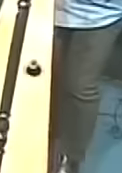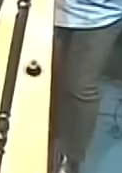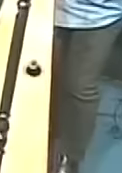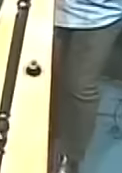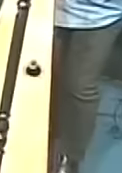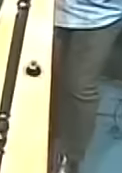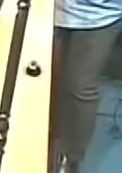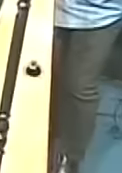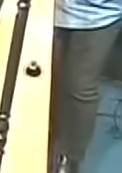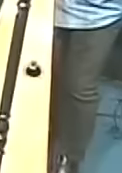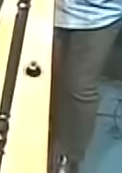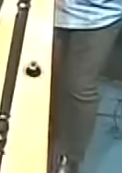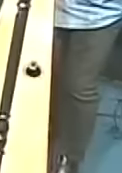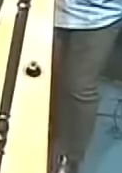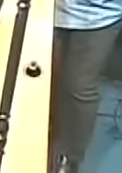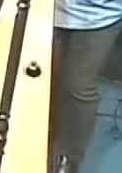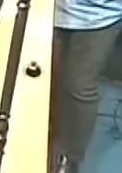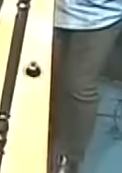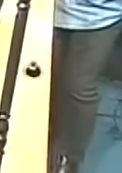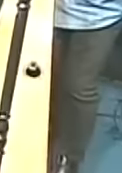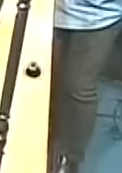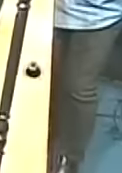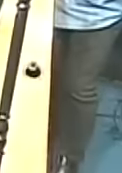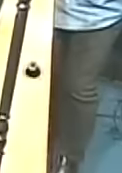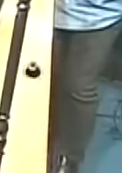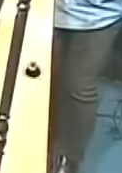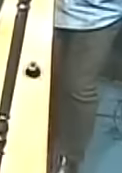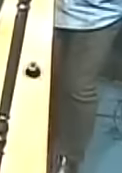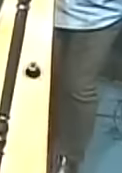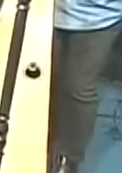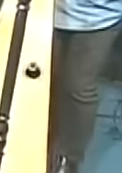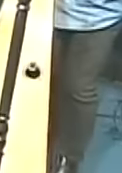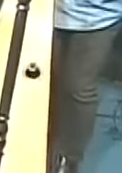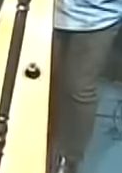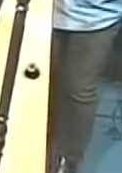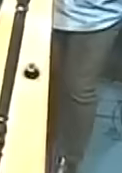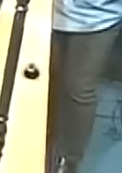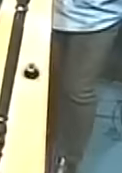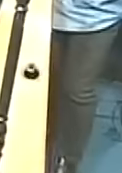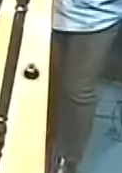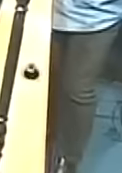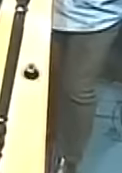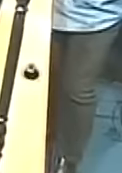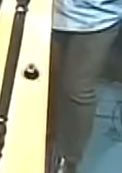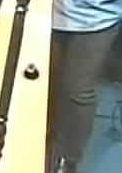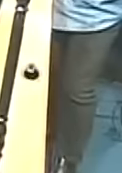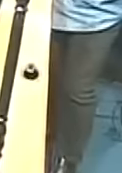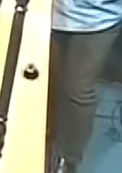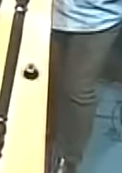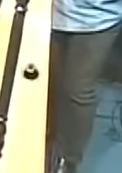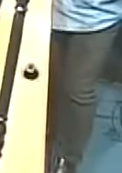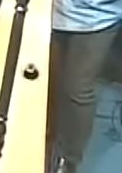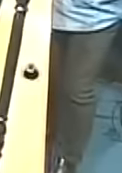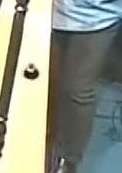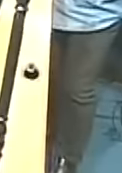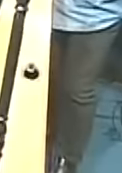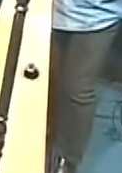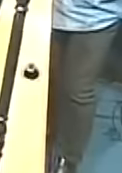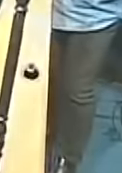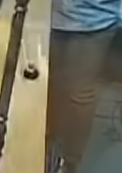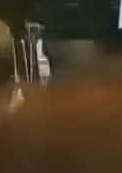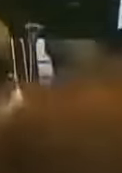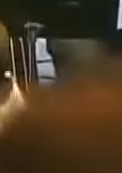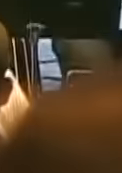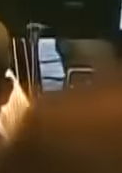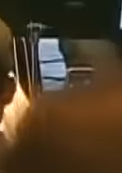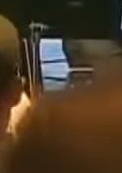resolver cualquier mecanismo. Hay que destacar también que en esta importante jornada han participado todos los